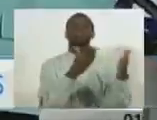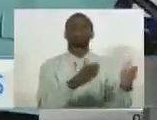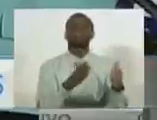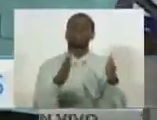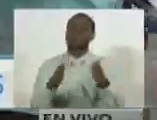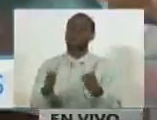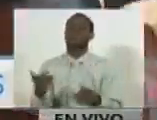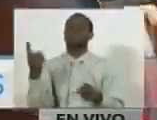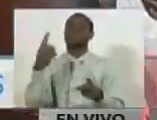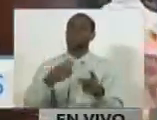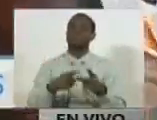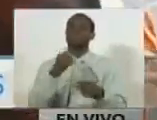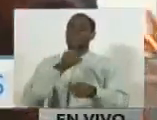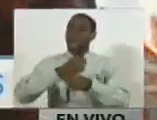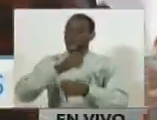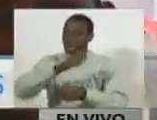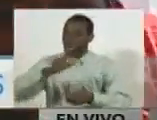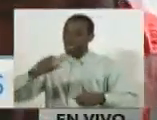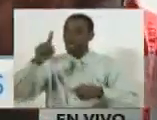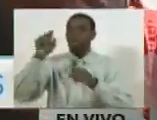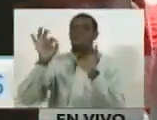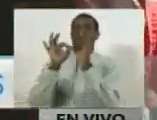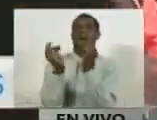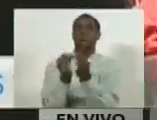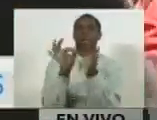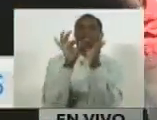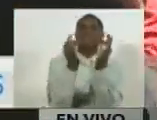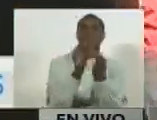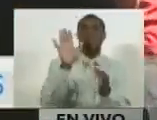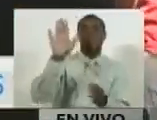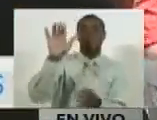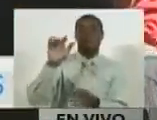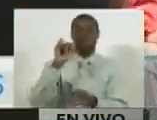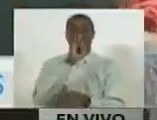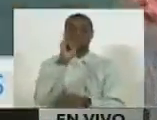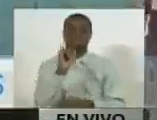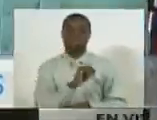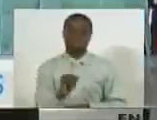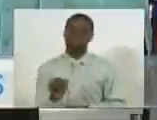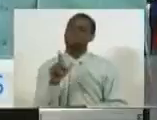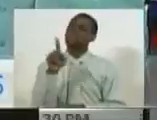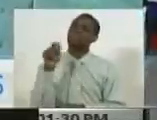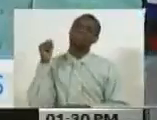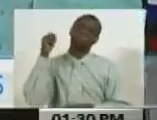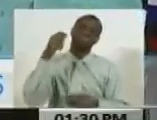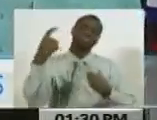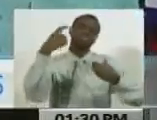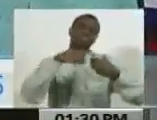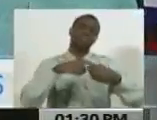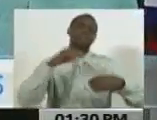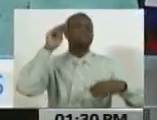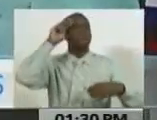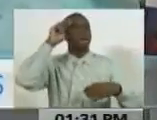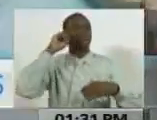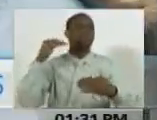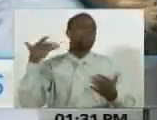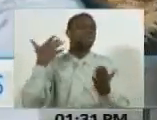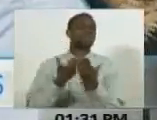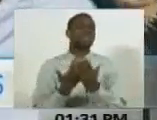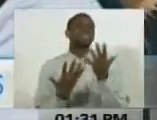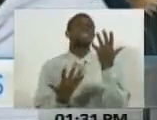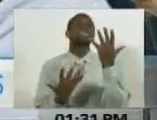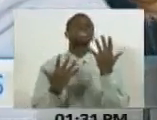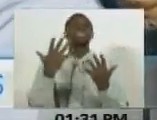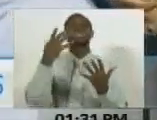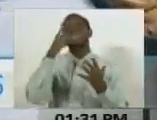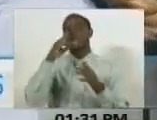los trabajadores, a las familias del Zulia. ¿Tú cuánto tiempo tienes en el magisterio como maestra? 15 años. Presidente. 15